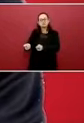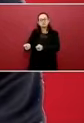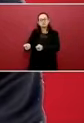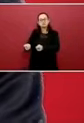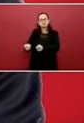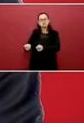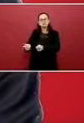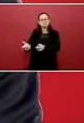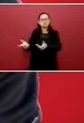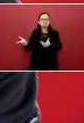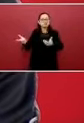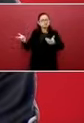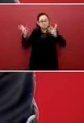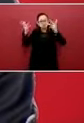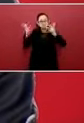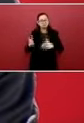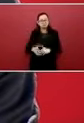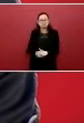un